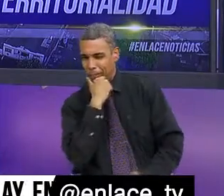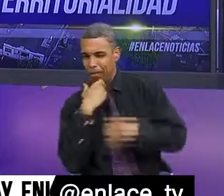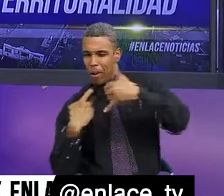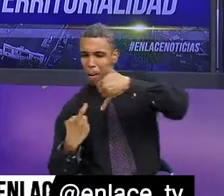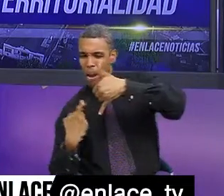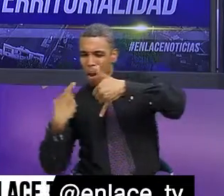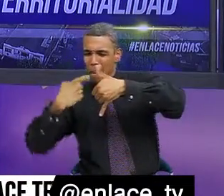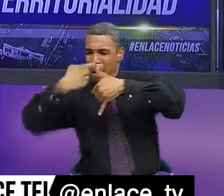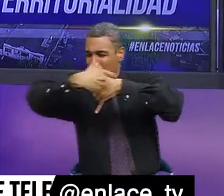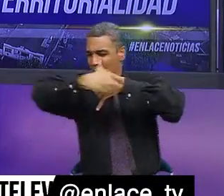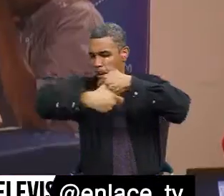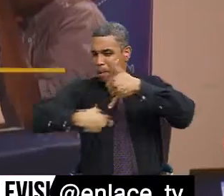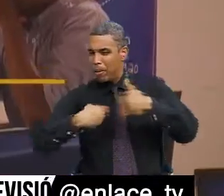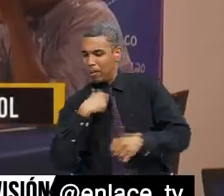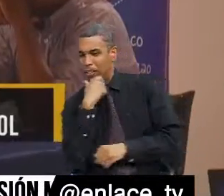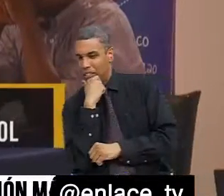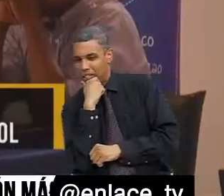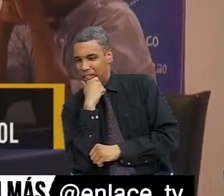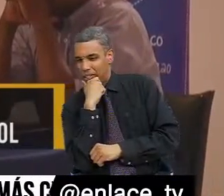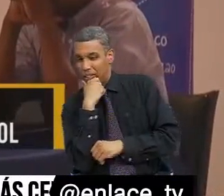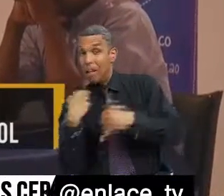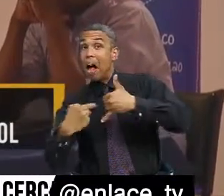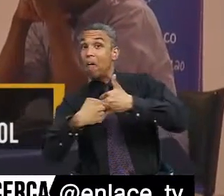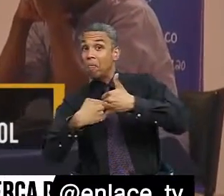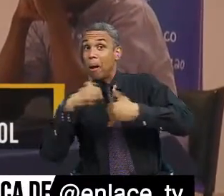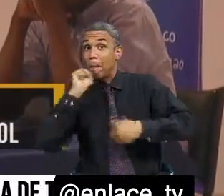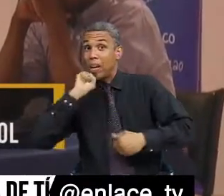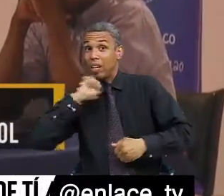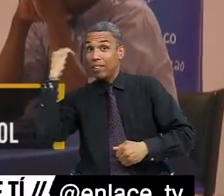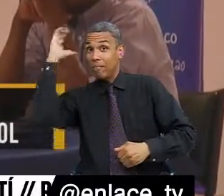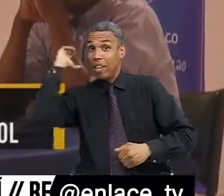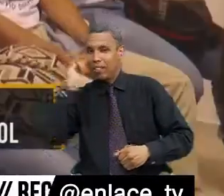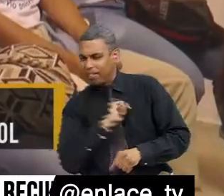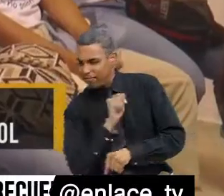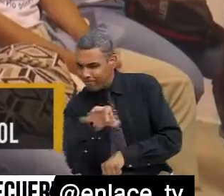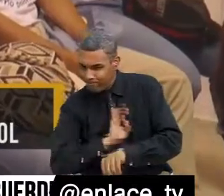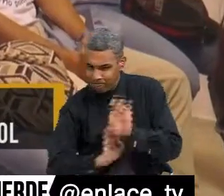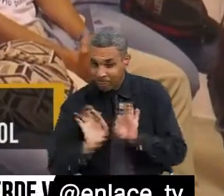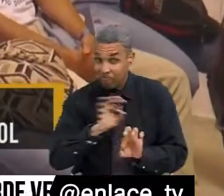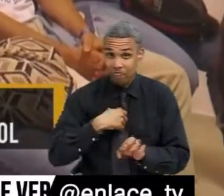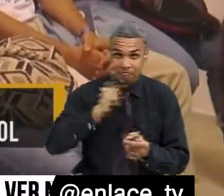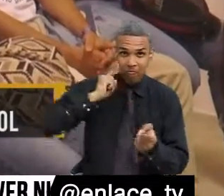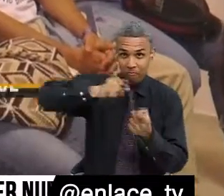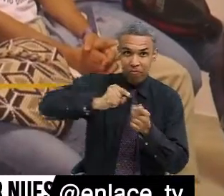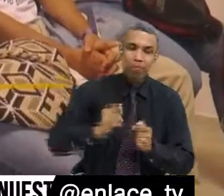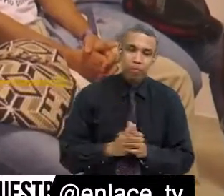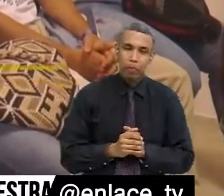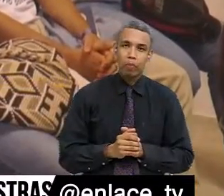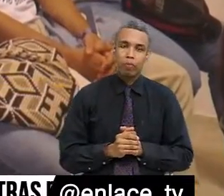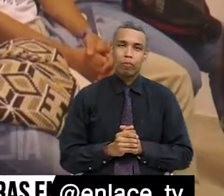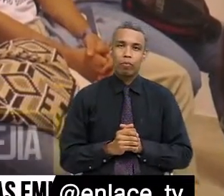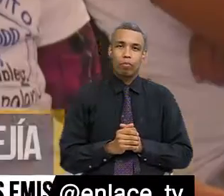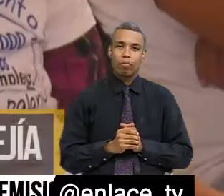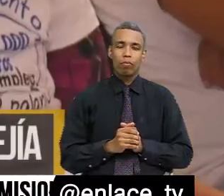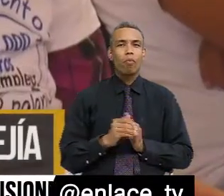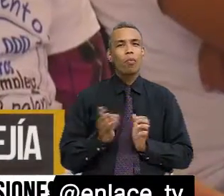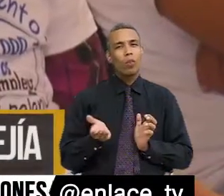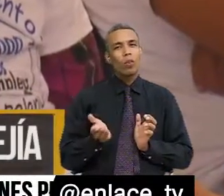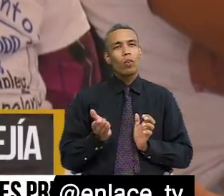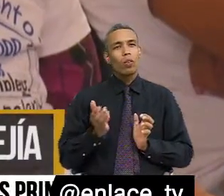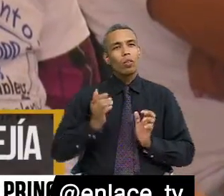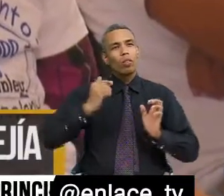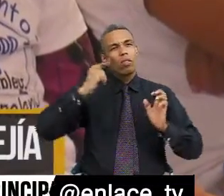un empleo. Francisco Javier Mejía, viceministro de Empleo, expresó en la actividad programada para los jóvenes barranqueños por qué no está de